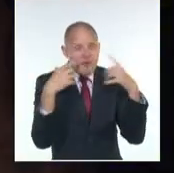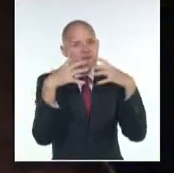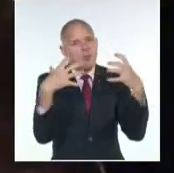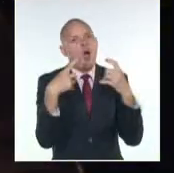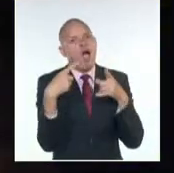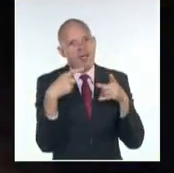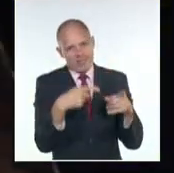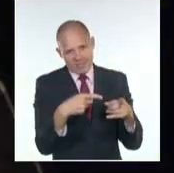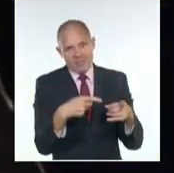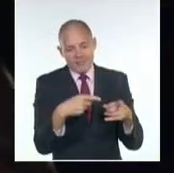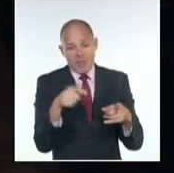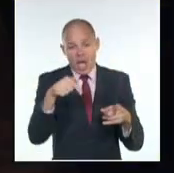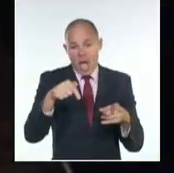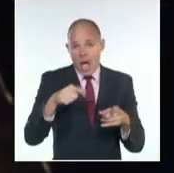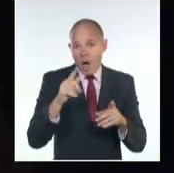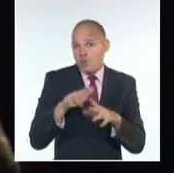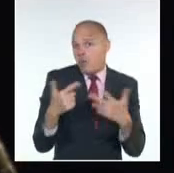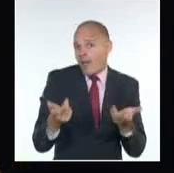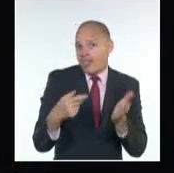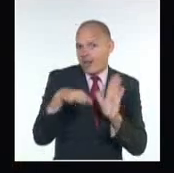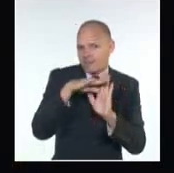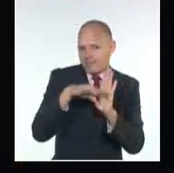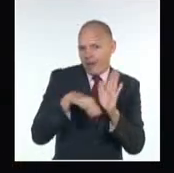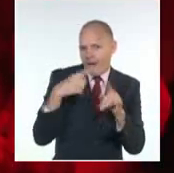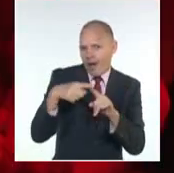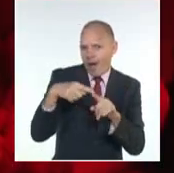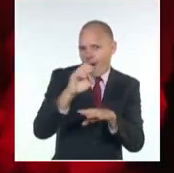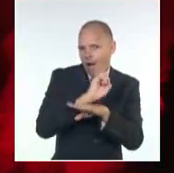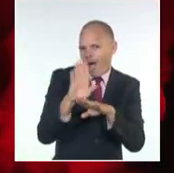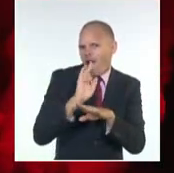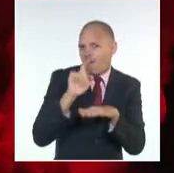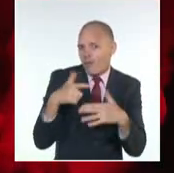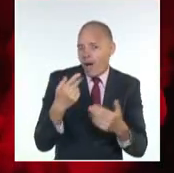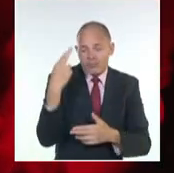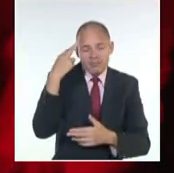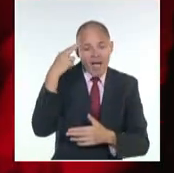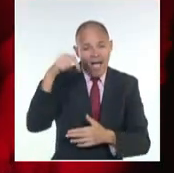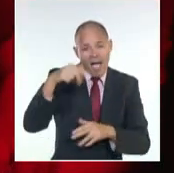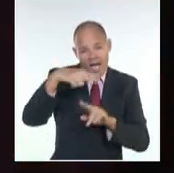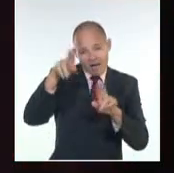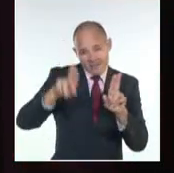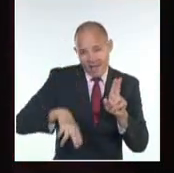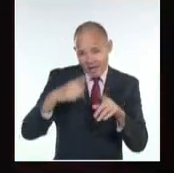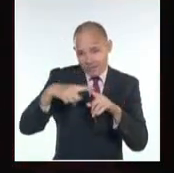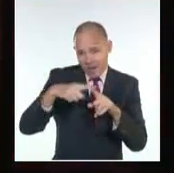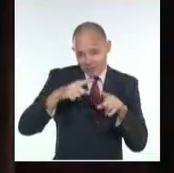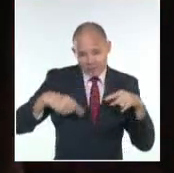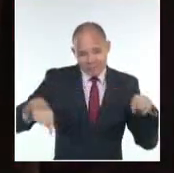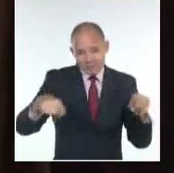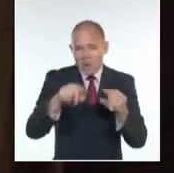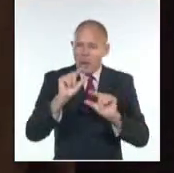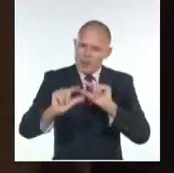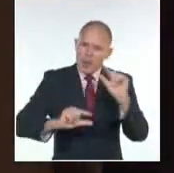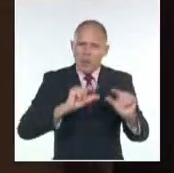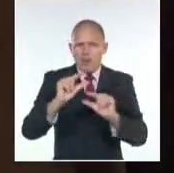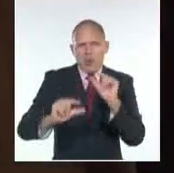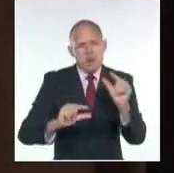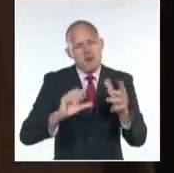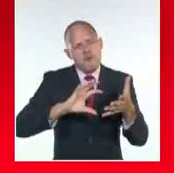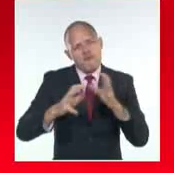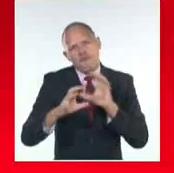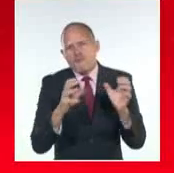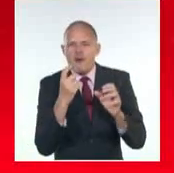actuaciones de este verano constituyen un homenaje al Teatro Nacional de Guiñol, al tiempo que proponen nuevas formas de acercarse a los